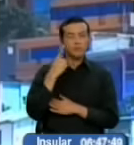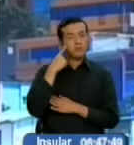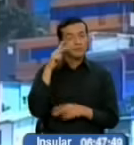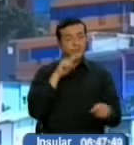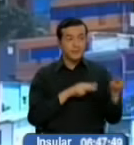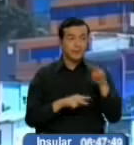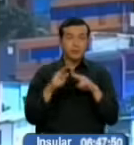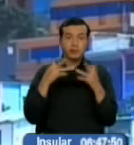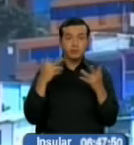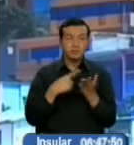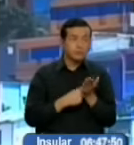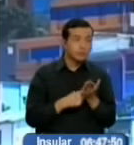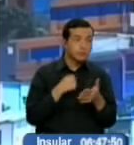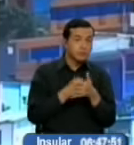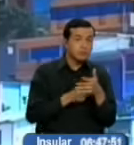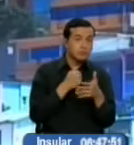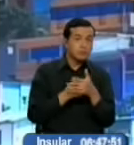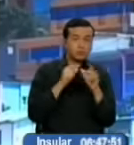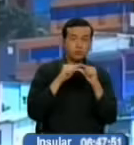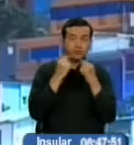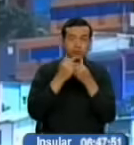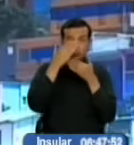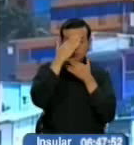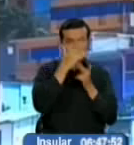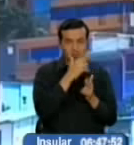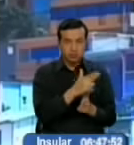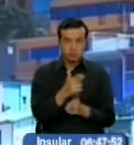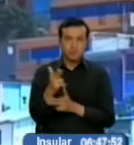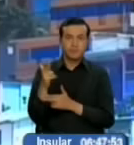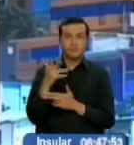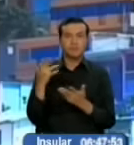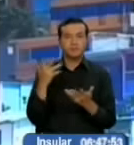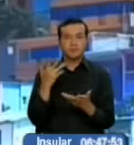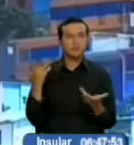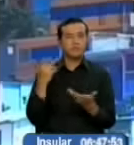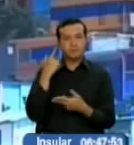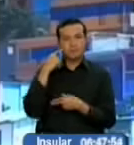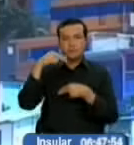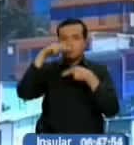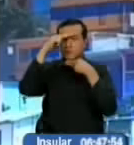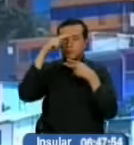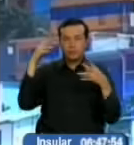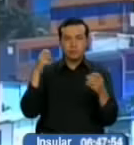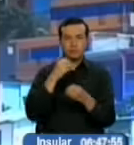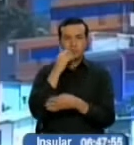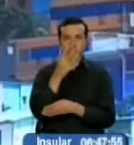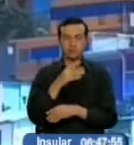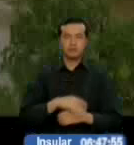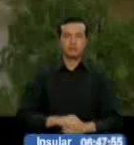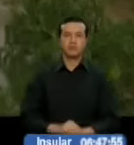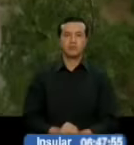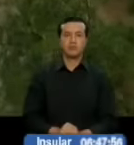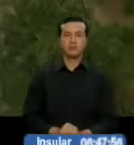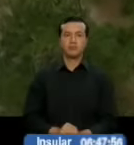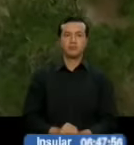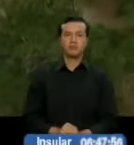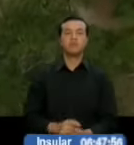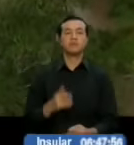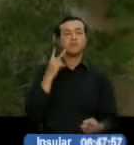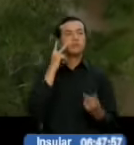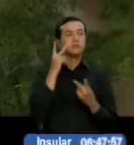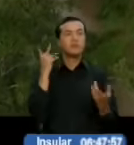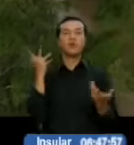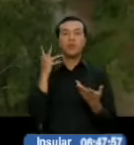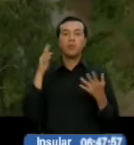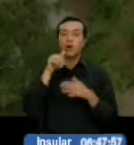el Pentágono la lucha contra el autoproclamado Estado Islámico. Más noticias en el siguiente resumen. Son imágenes del